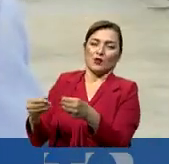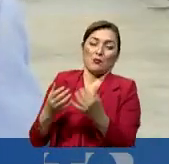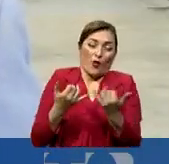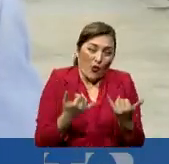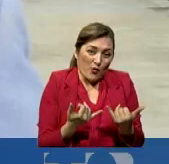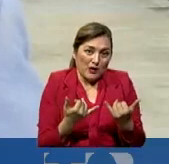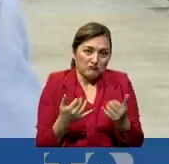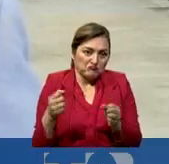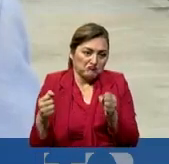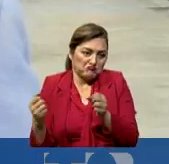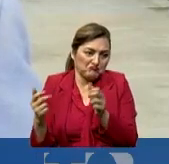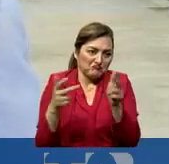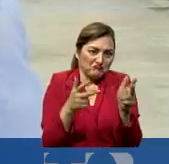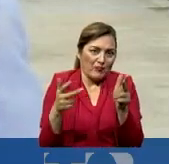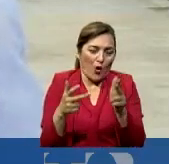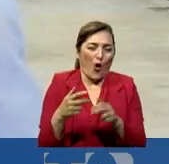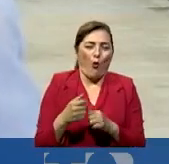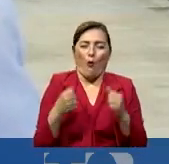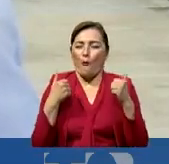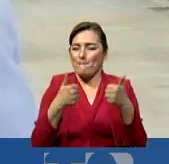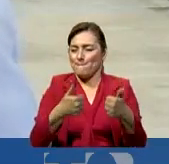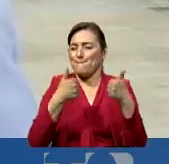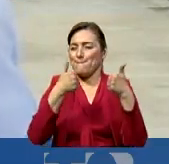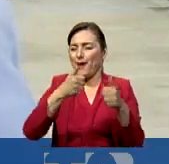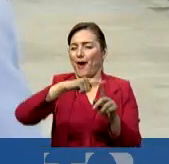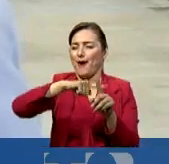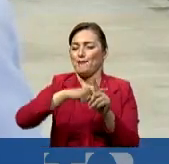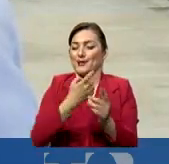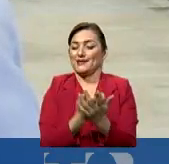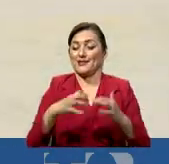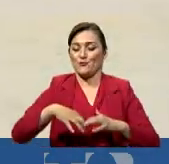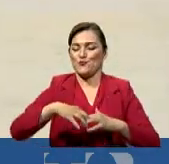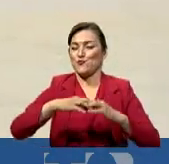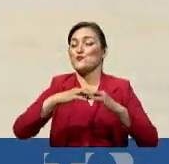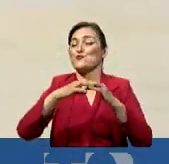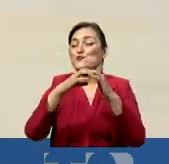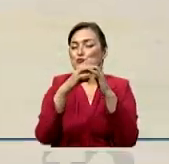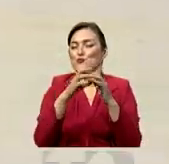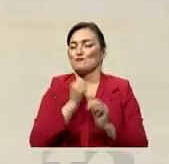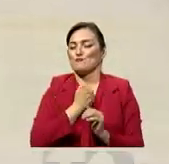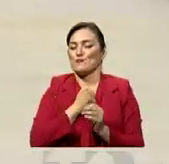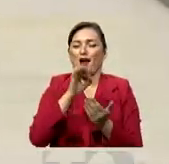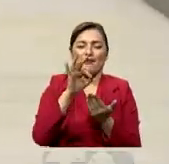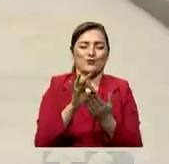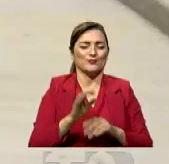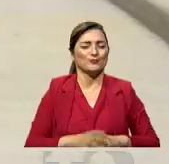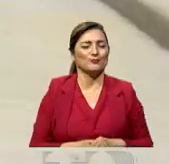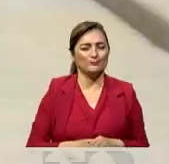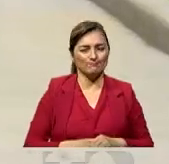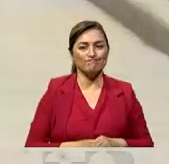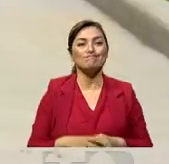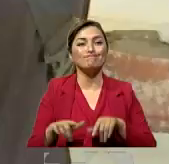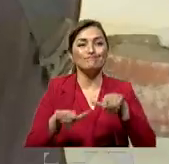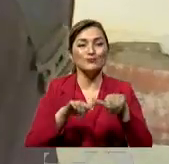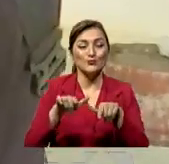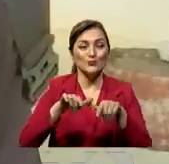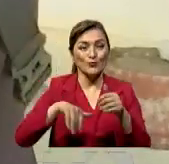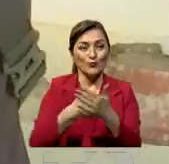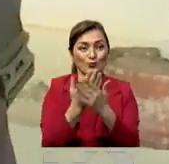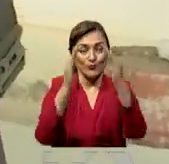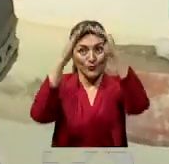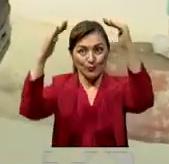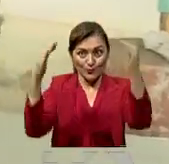nosotros también esto nos sirve porque son más ingresos para nuestro cantón. También asegura que cuentan con instalaciones nuevas y